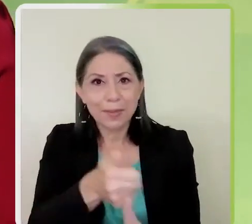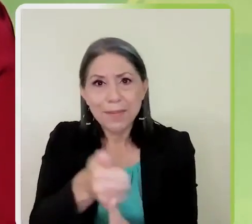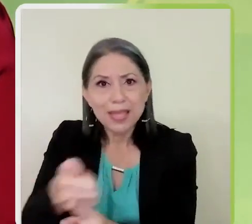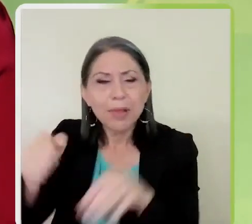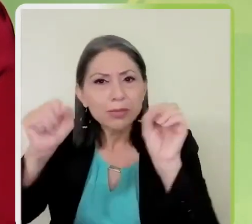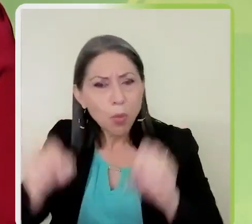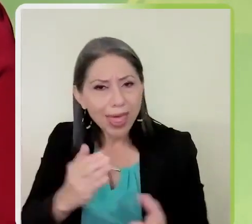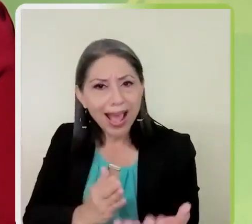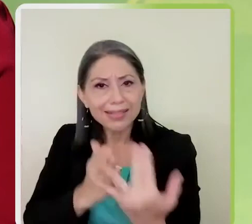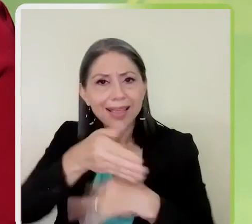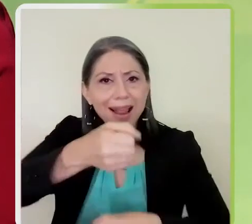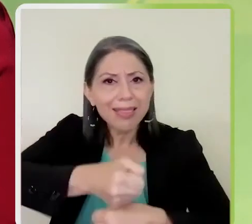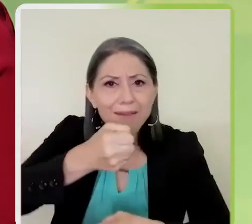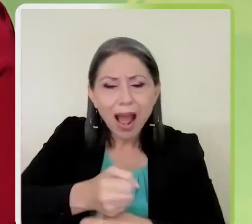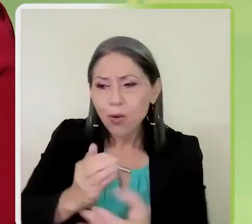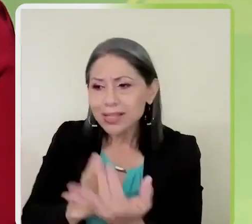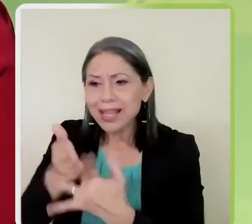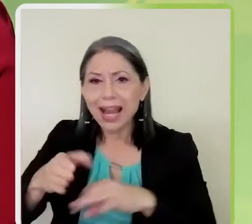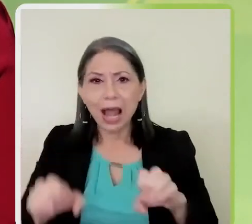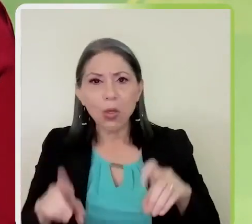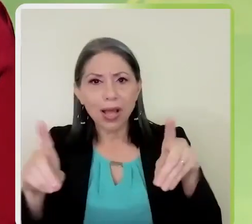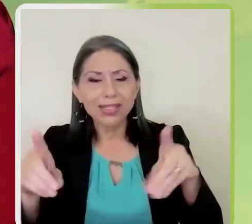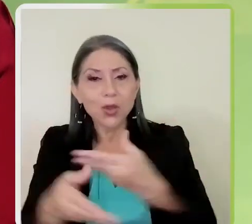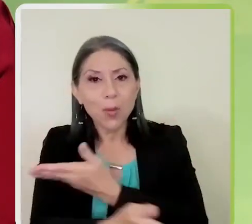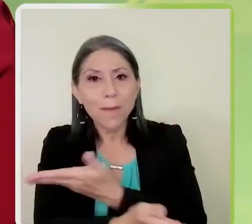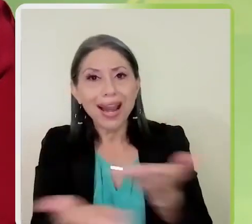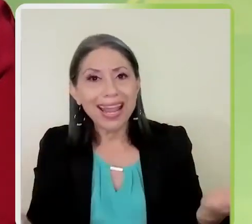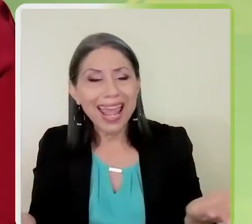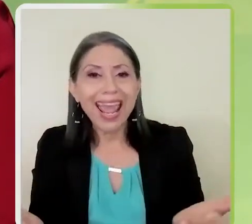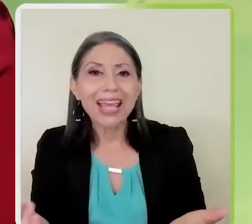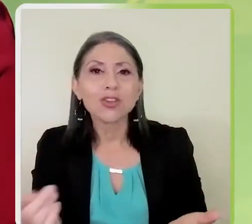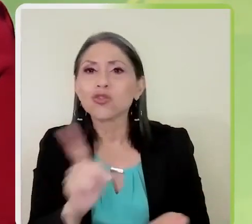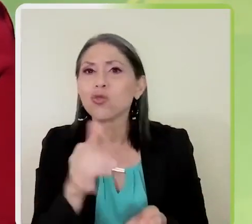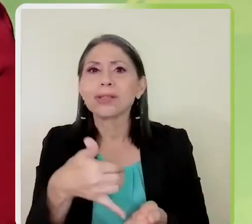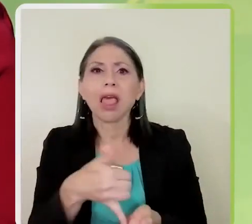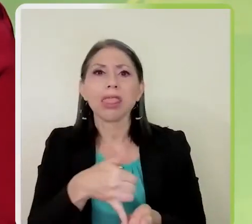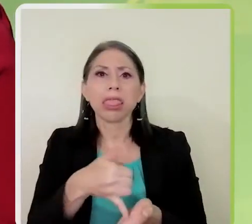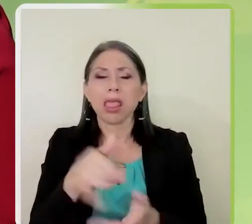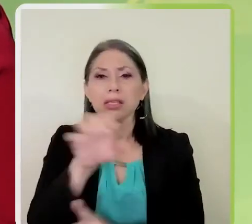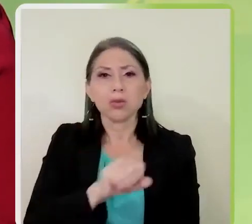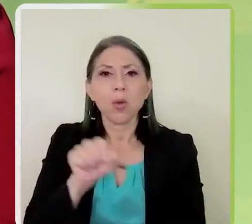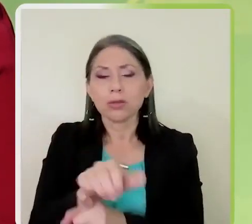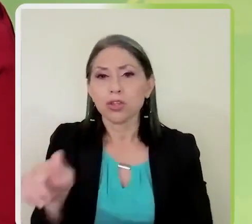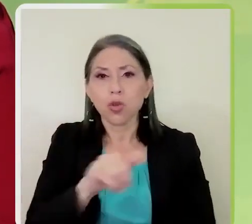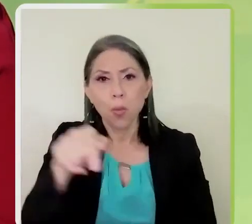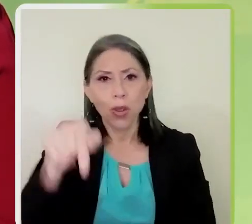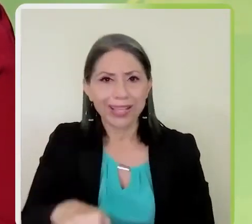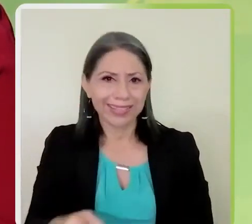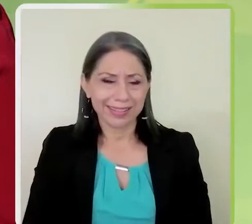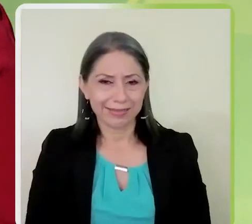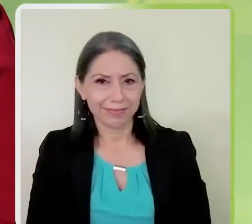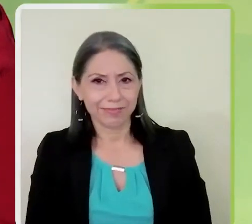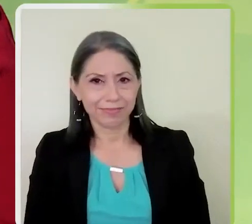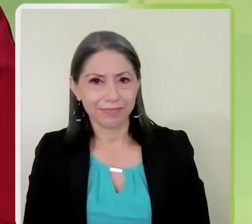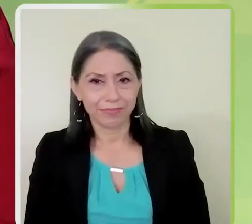herramientas para acceder al trabajo, a la educación y demás, que los dejen en una situación de menos desamparo ante crisis como estas.